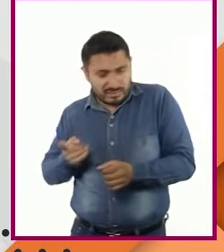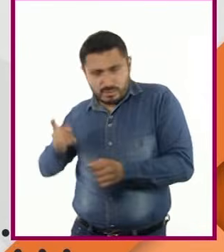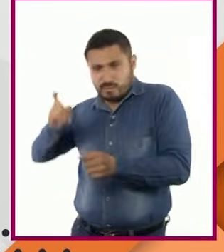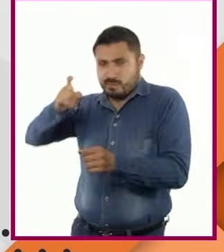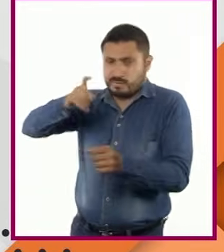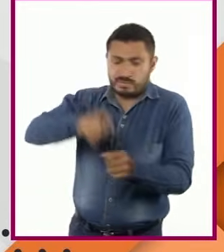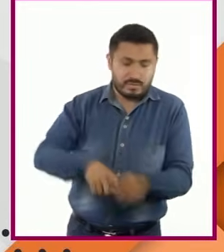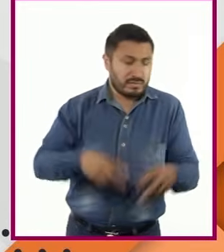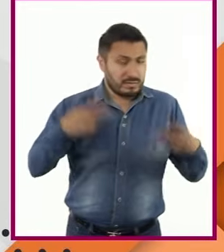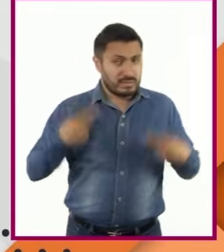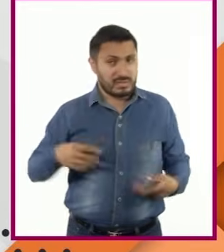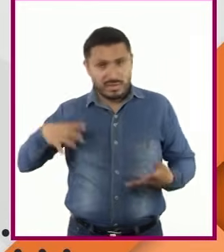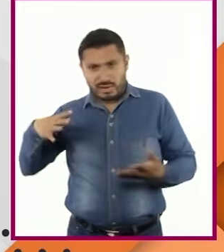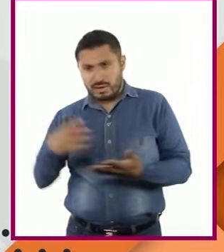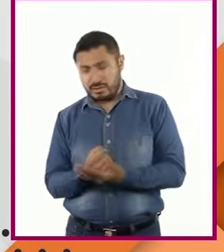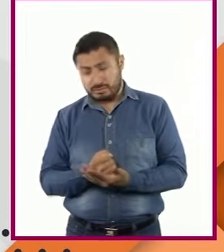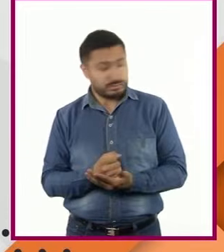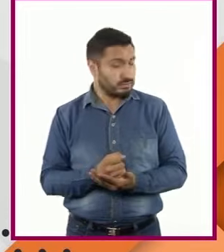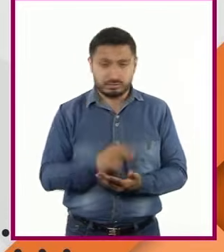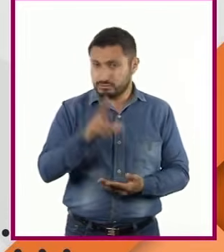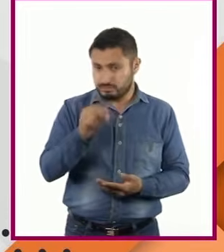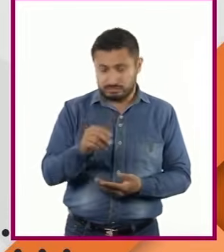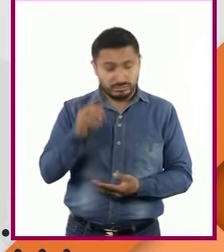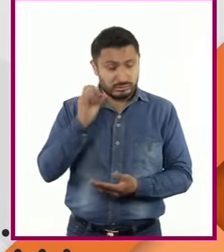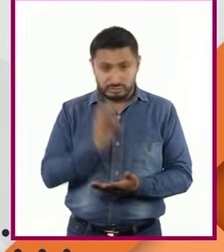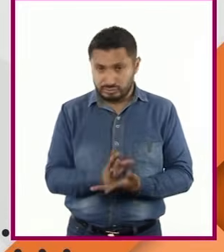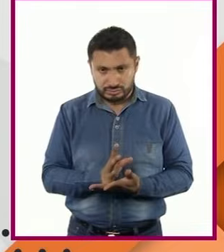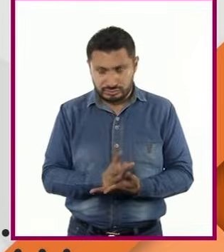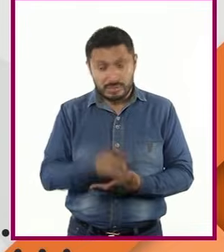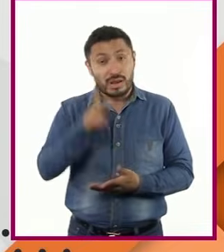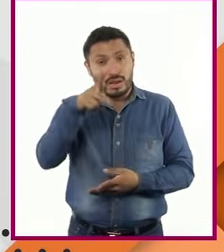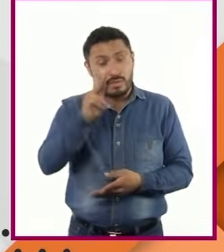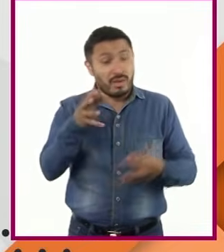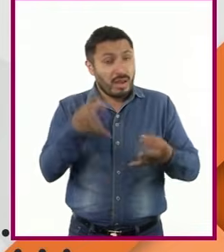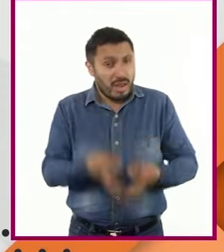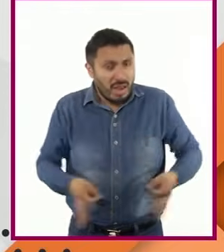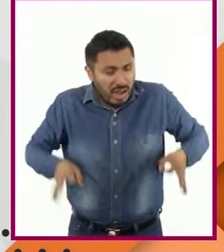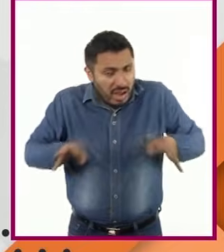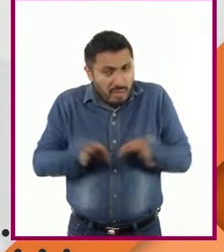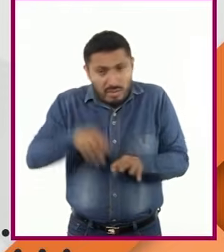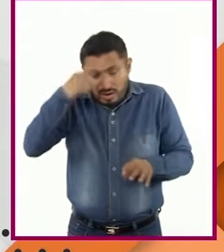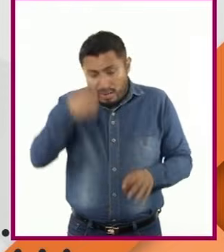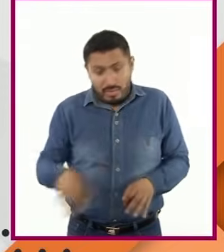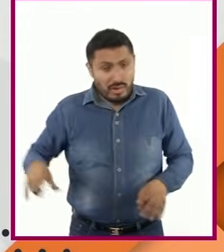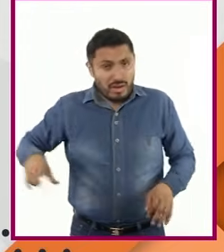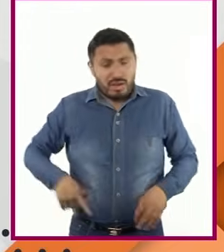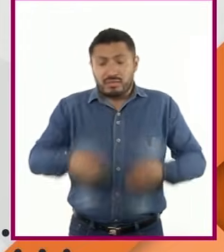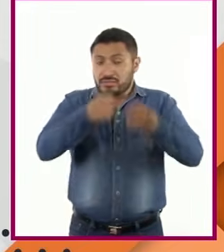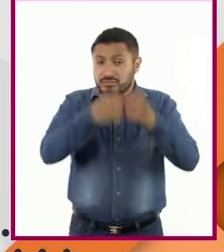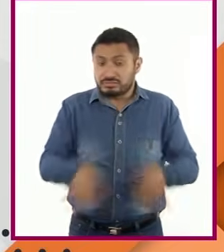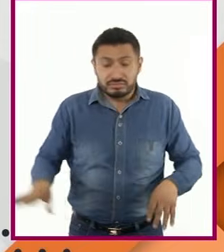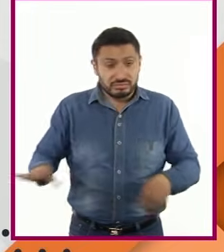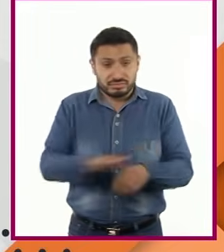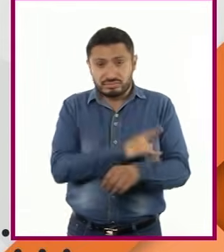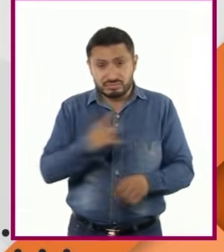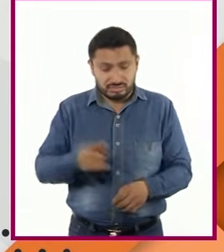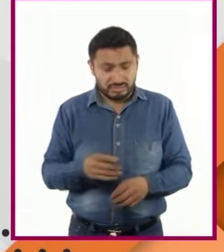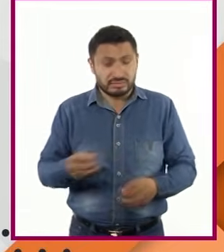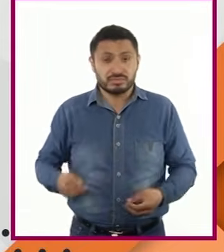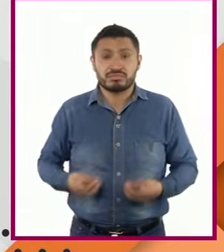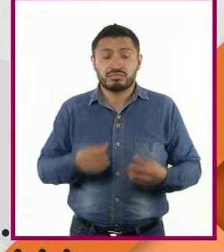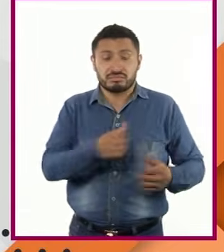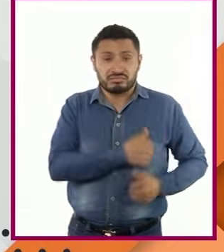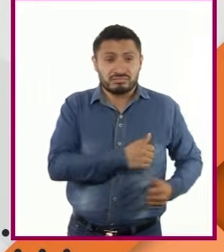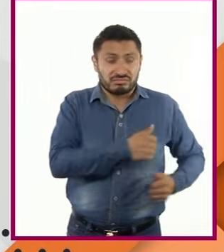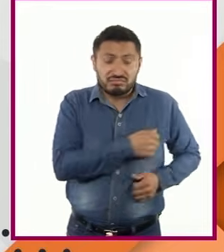con los conquistadores, su papel fue clave en la caída del imperio, ya que proveyeron no solo soldados